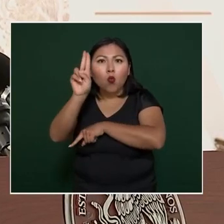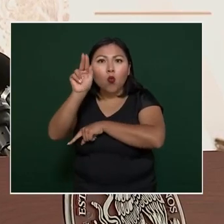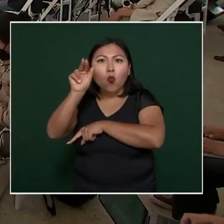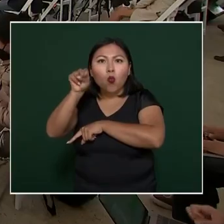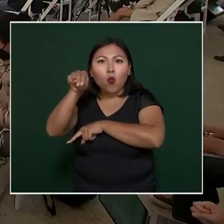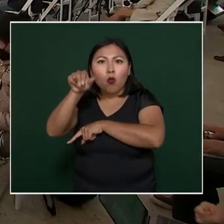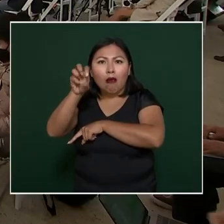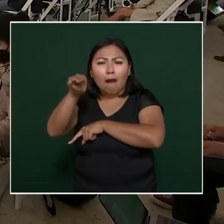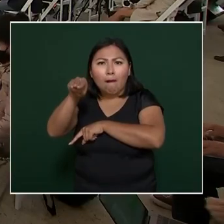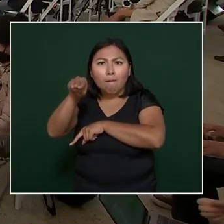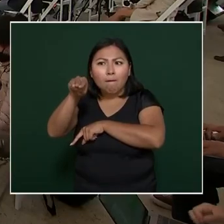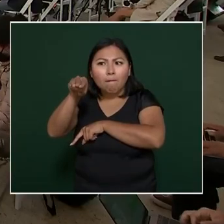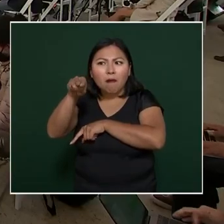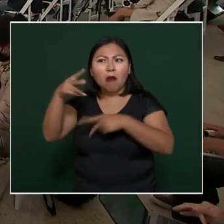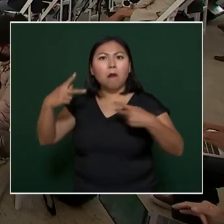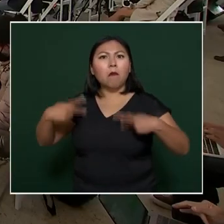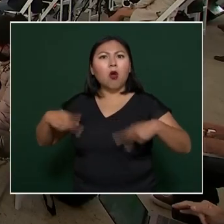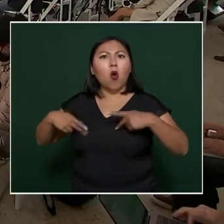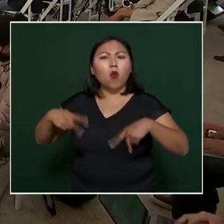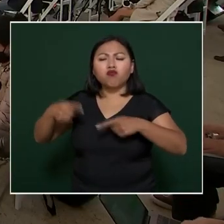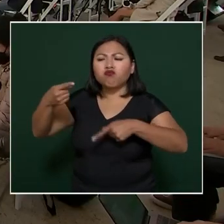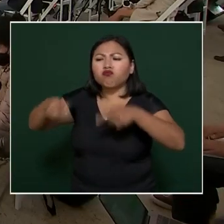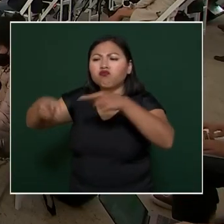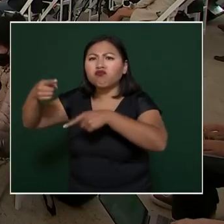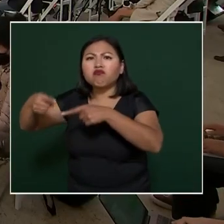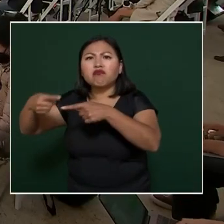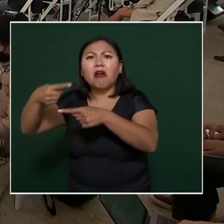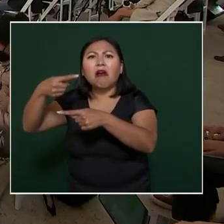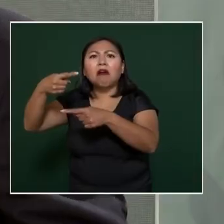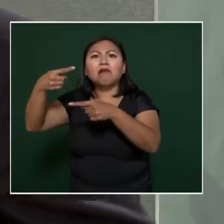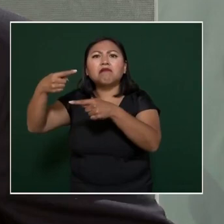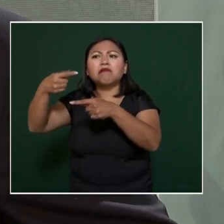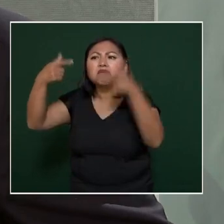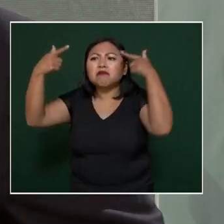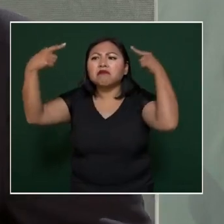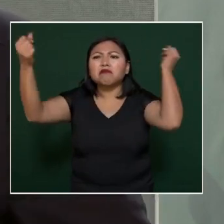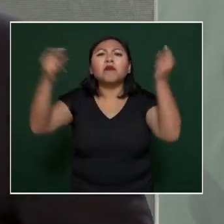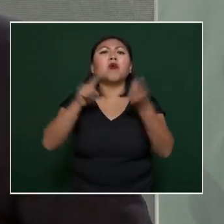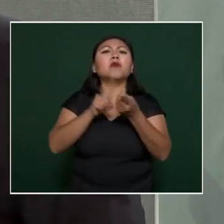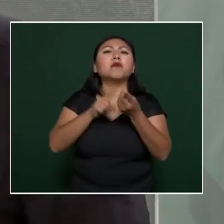itam ya para qué hablo más